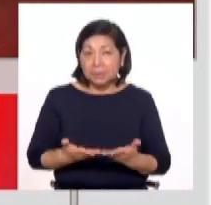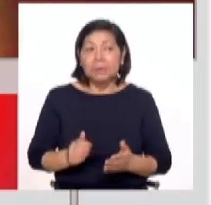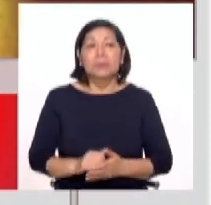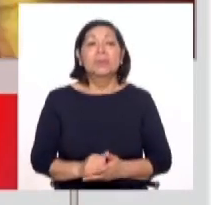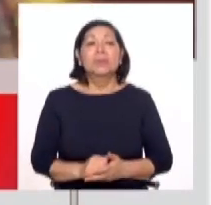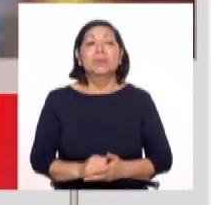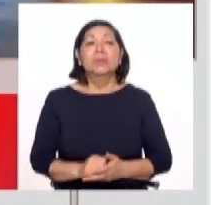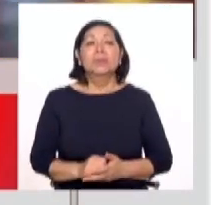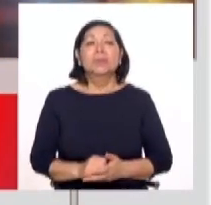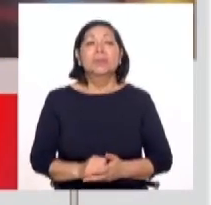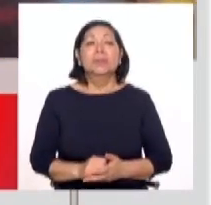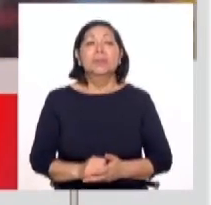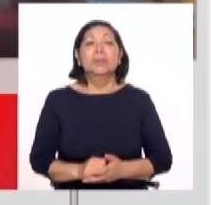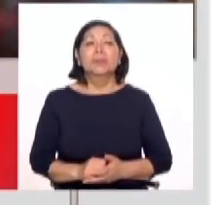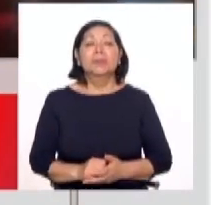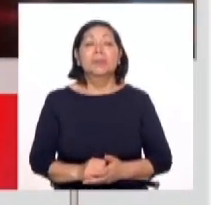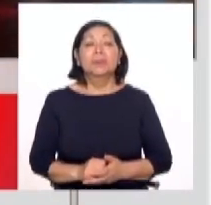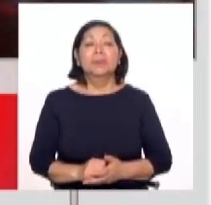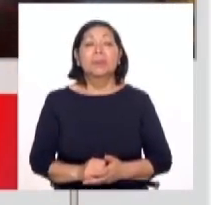zona de influencia.